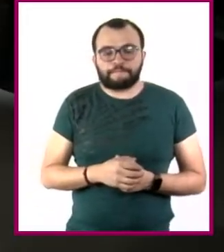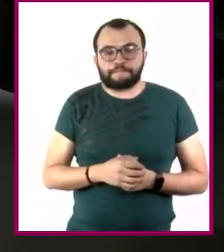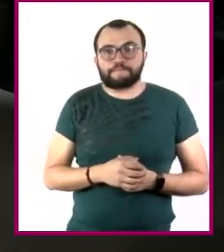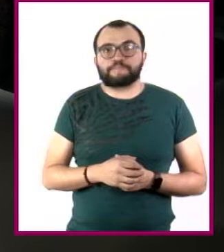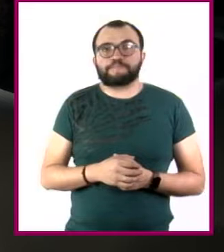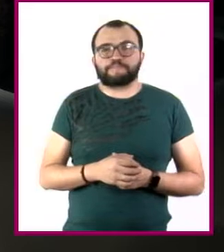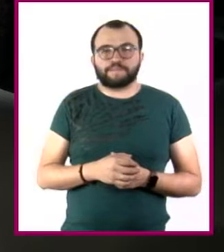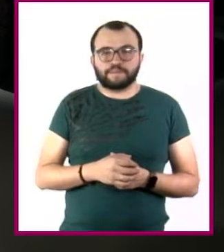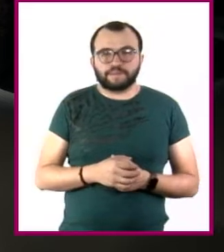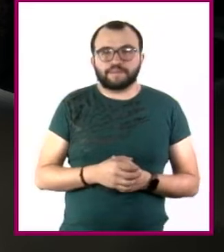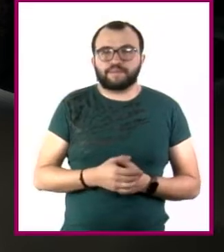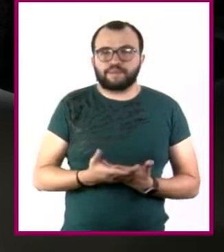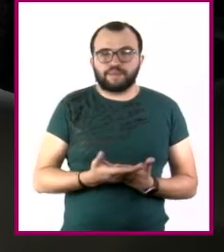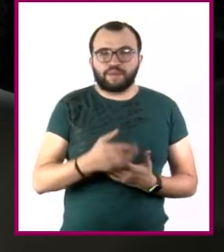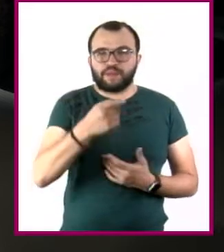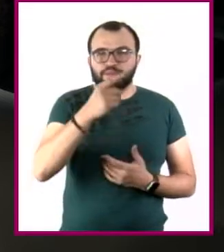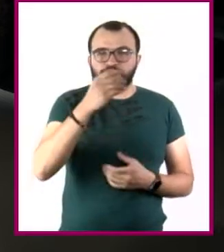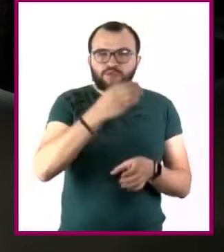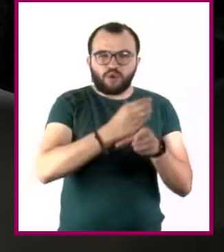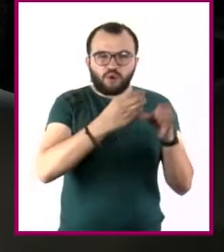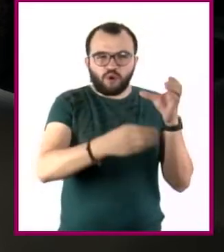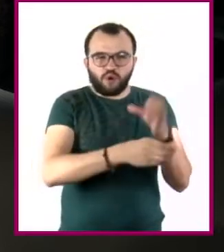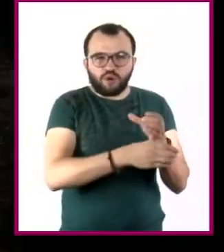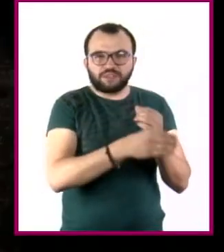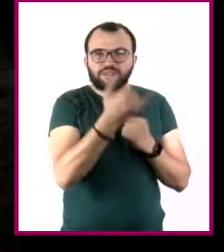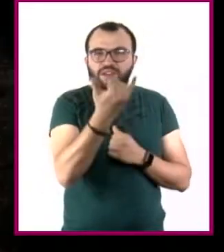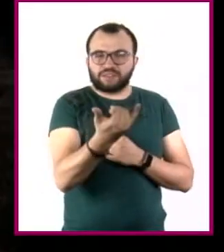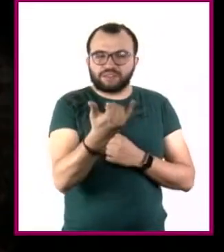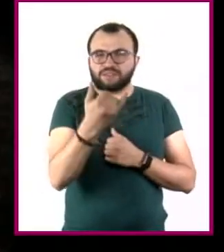¿Con qué objetos y propiedades?